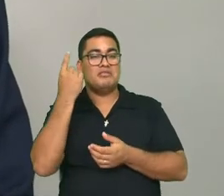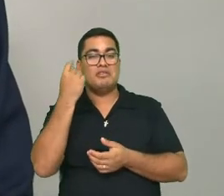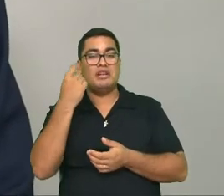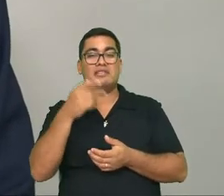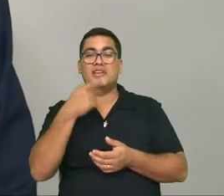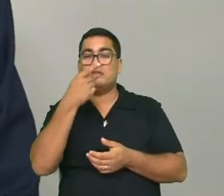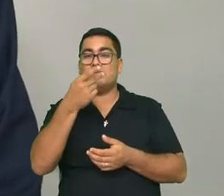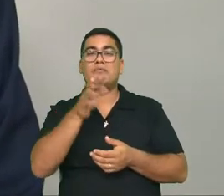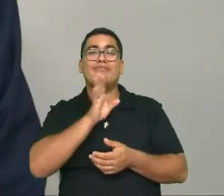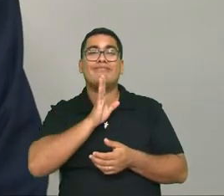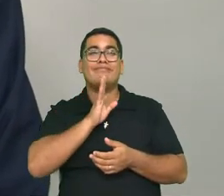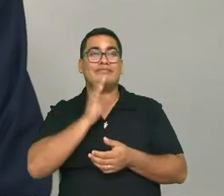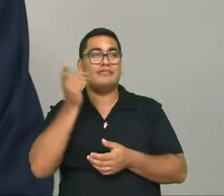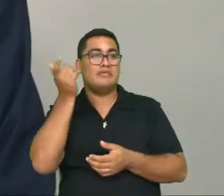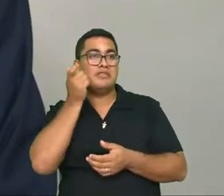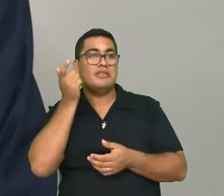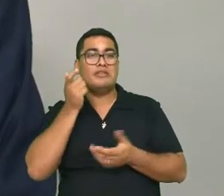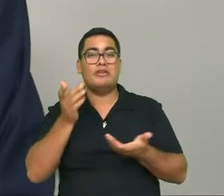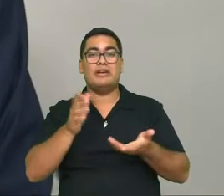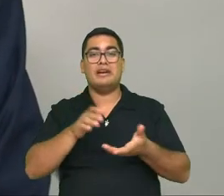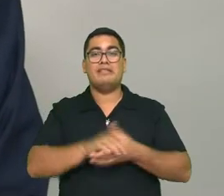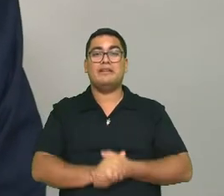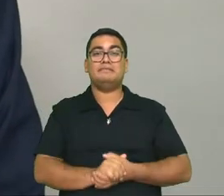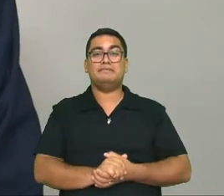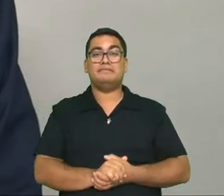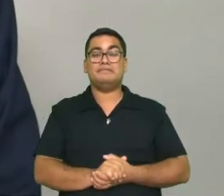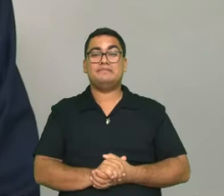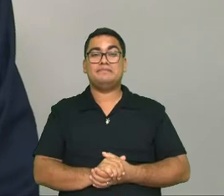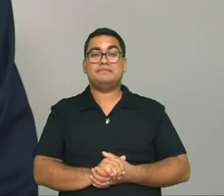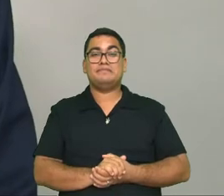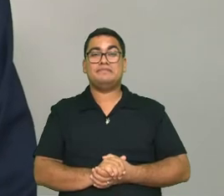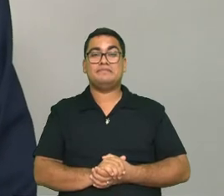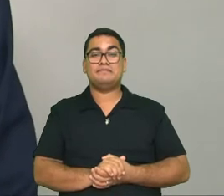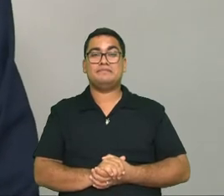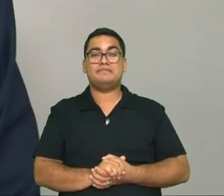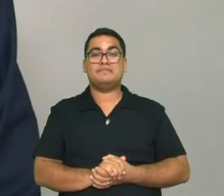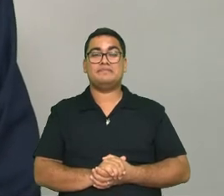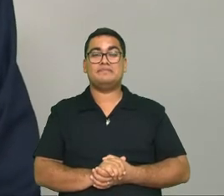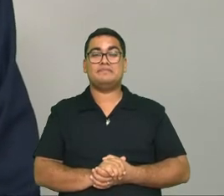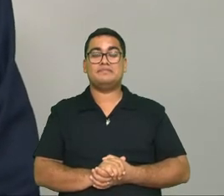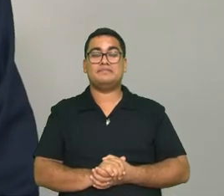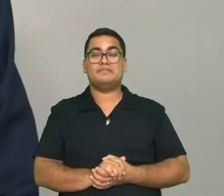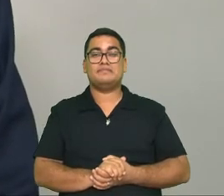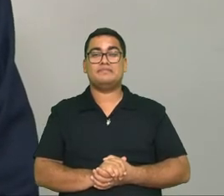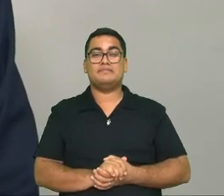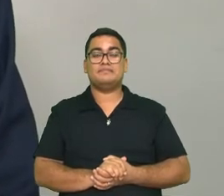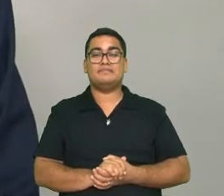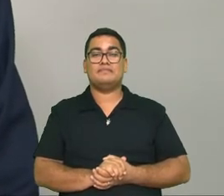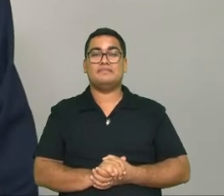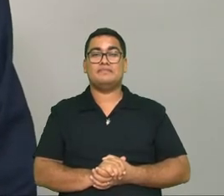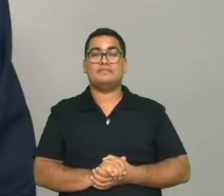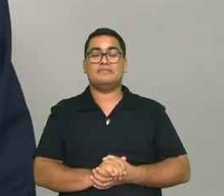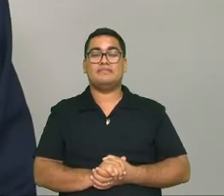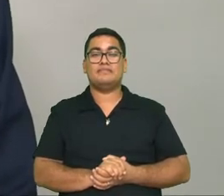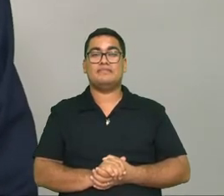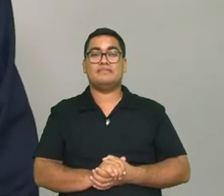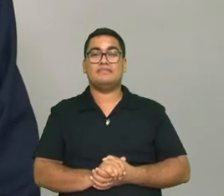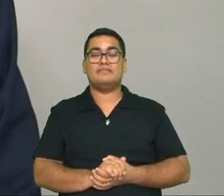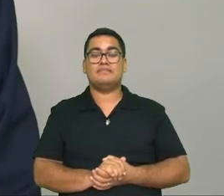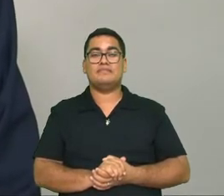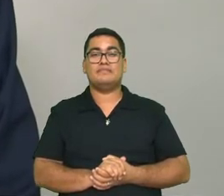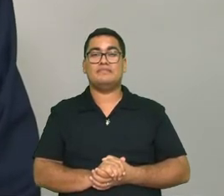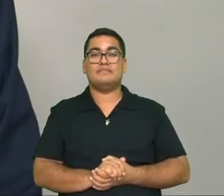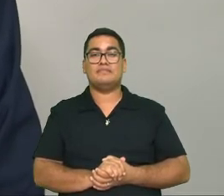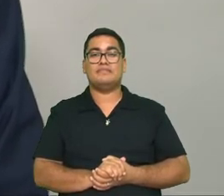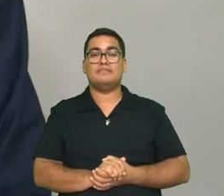pactado entre el Frente Polisario y Marruecos, y supervisado por la ONU